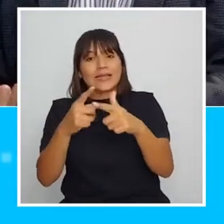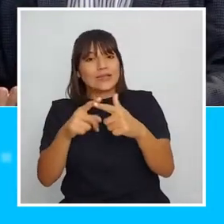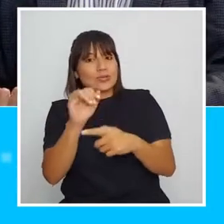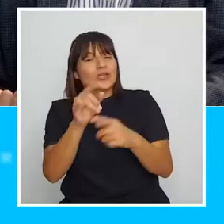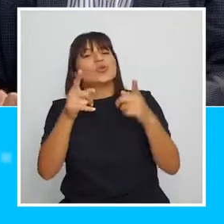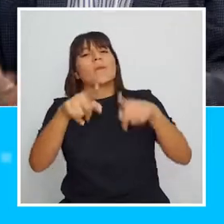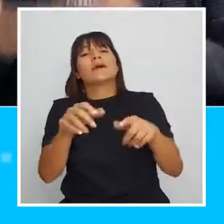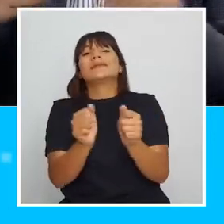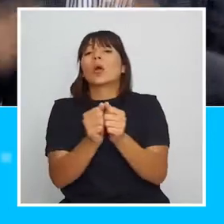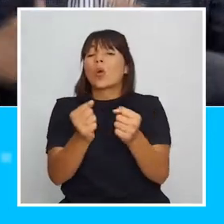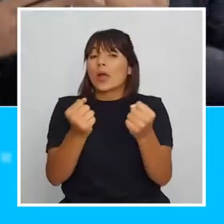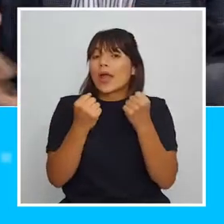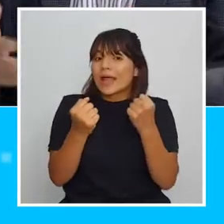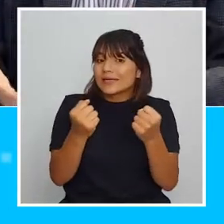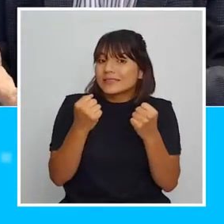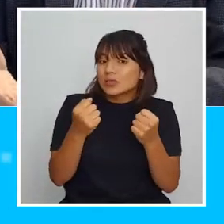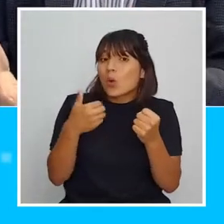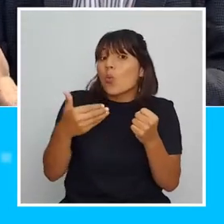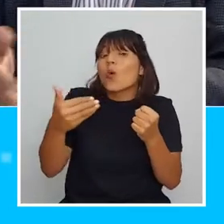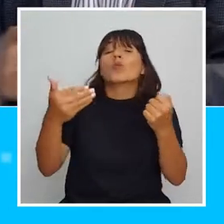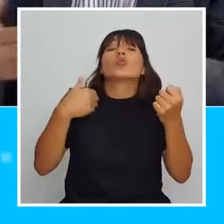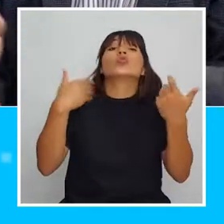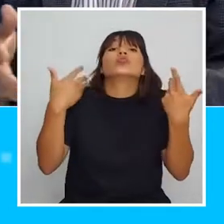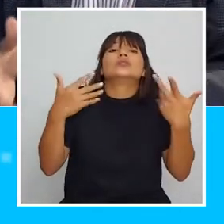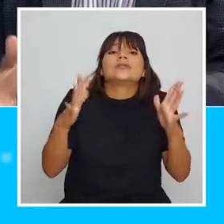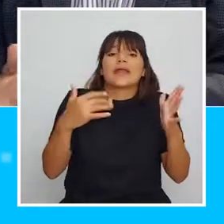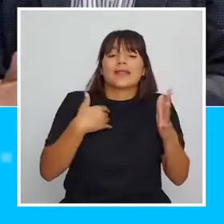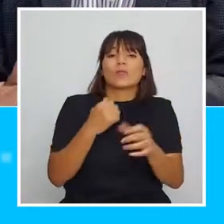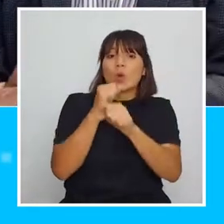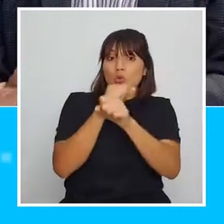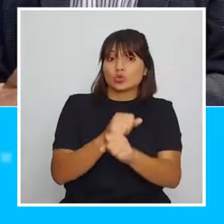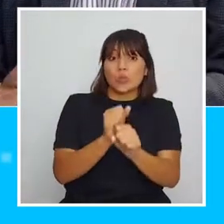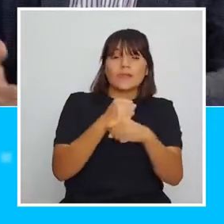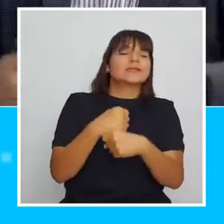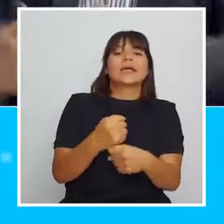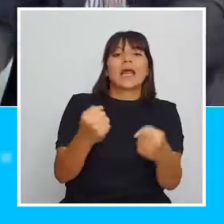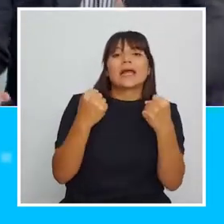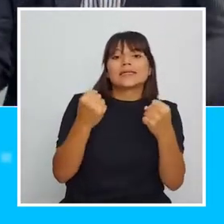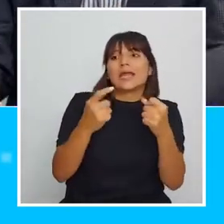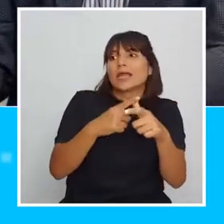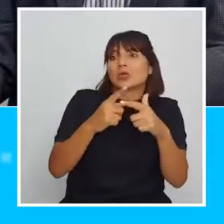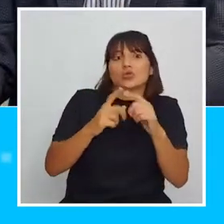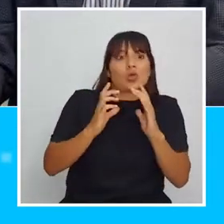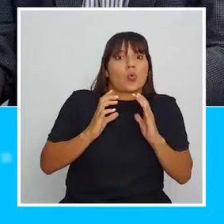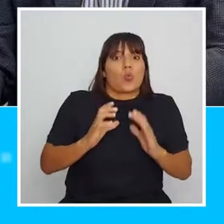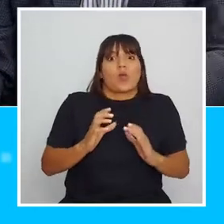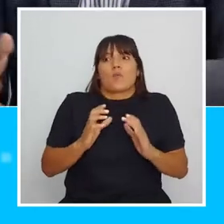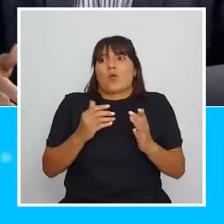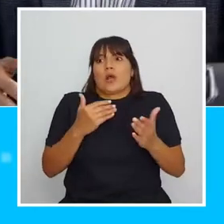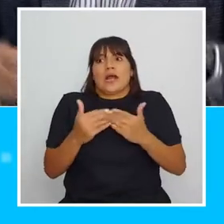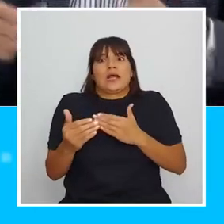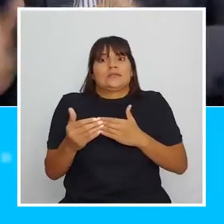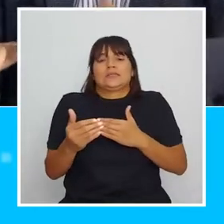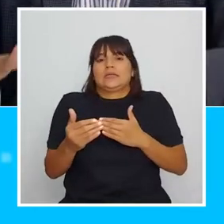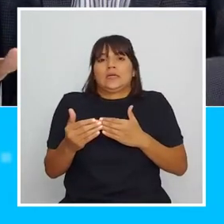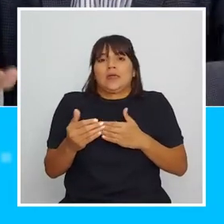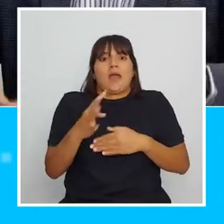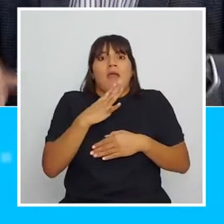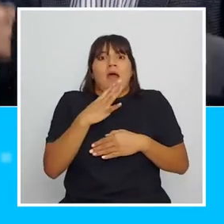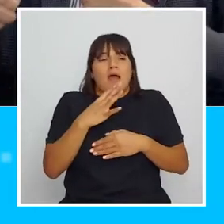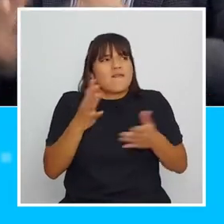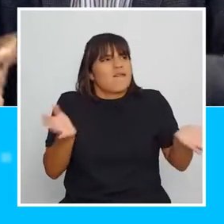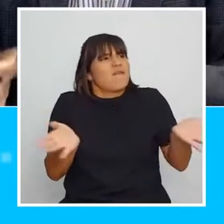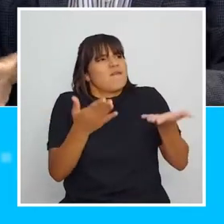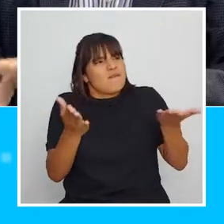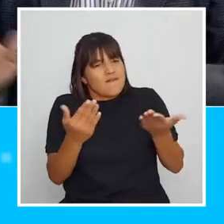con el ejercicio. Ya una vez que tiene uno la costumbre de hacer ejercicio, el cuerpo casi que lo empuja a uno a ponerse las tenis, a ponerse el